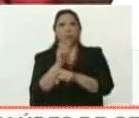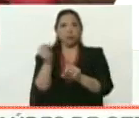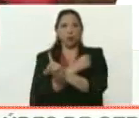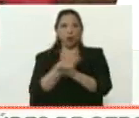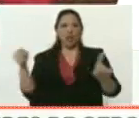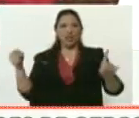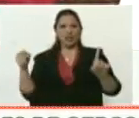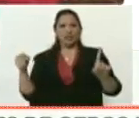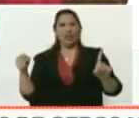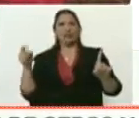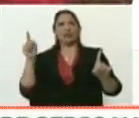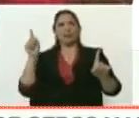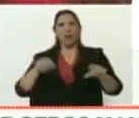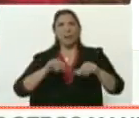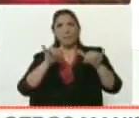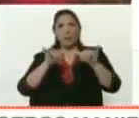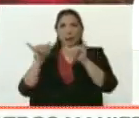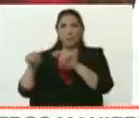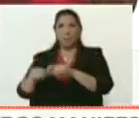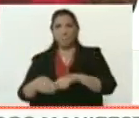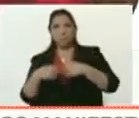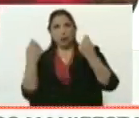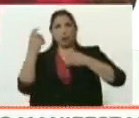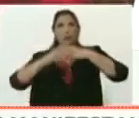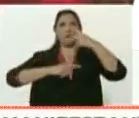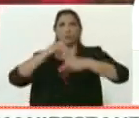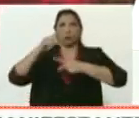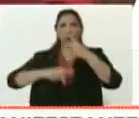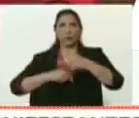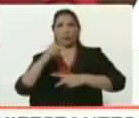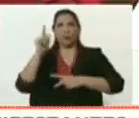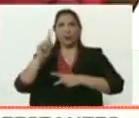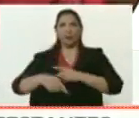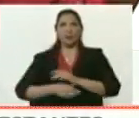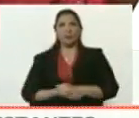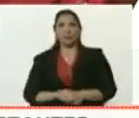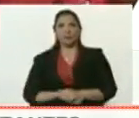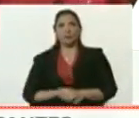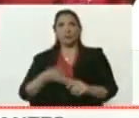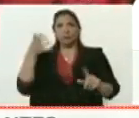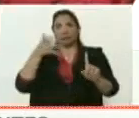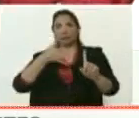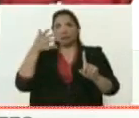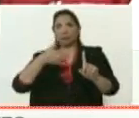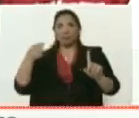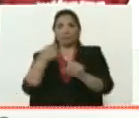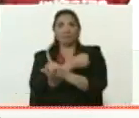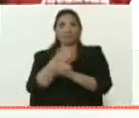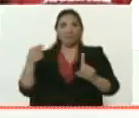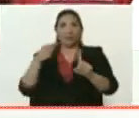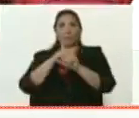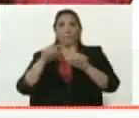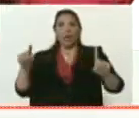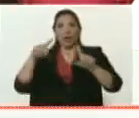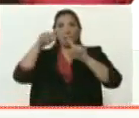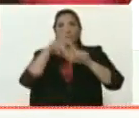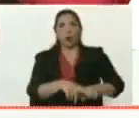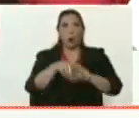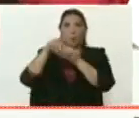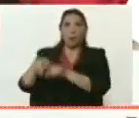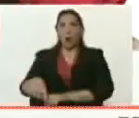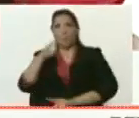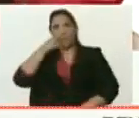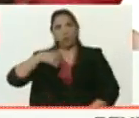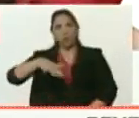la explotación misma de las relaciones de producción y fomenta la violencia para la opresión de los pueblos